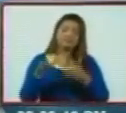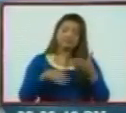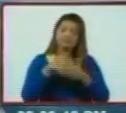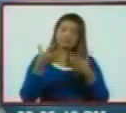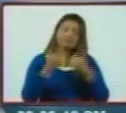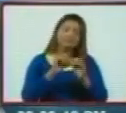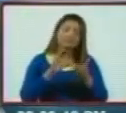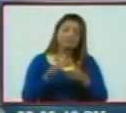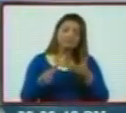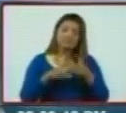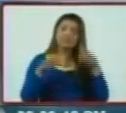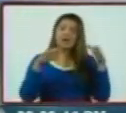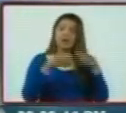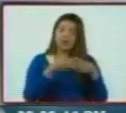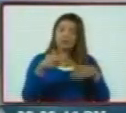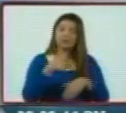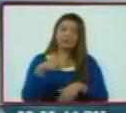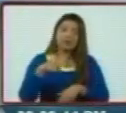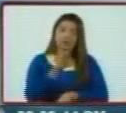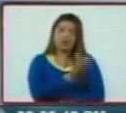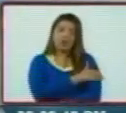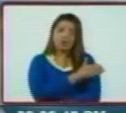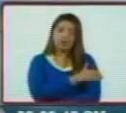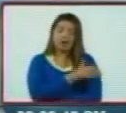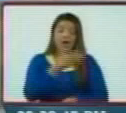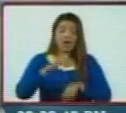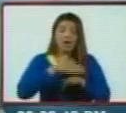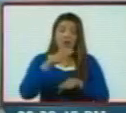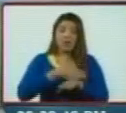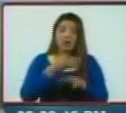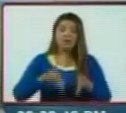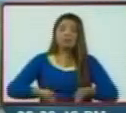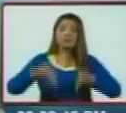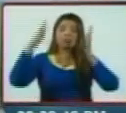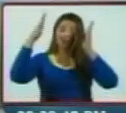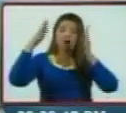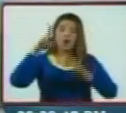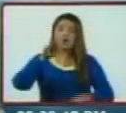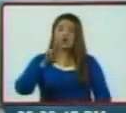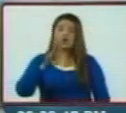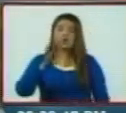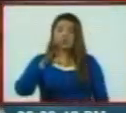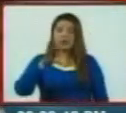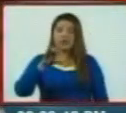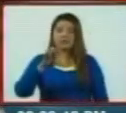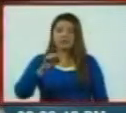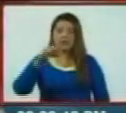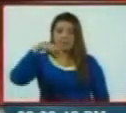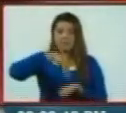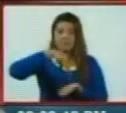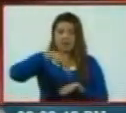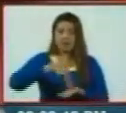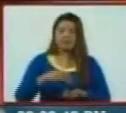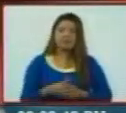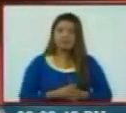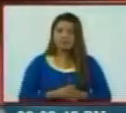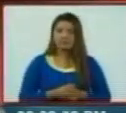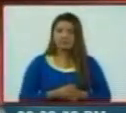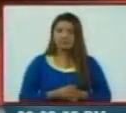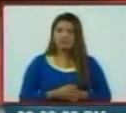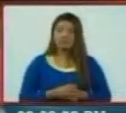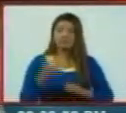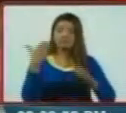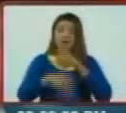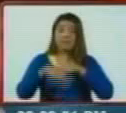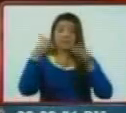que protagonizaron grupos vandálicos de la oposición este jueves en la urbanización Los Ruices del Estado Miranda. En nota de prensa emitida por el